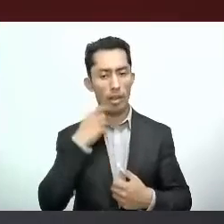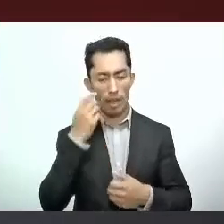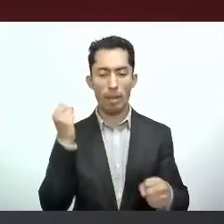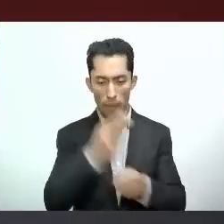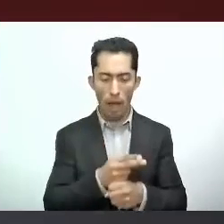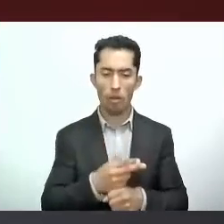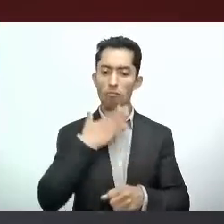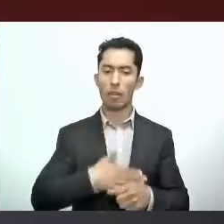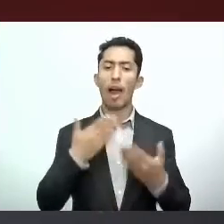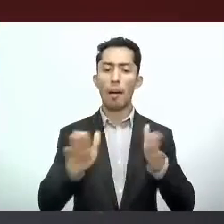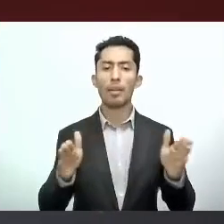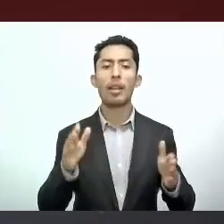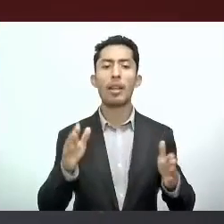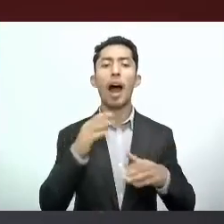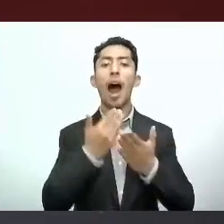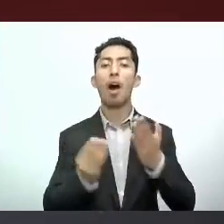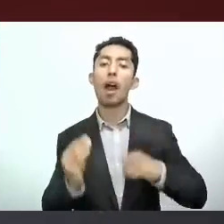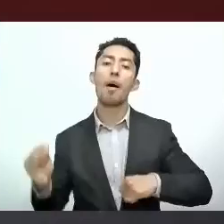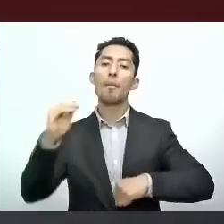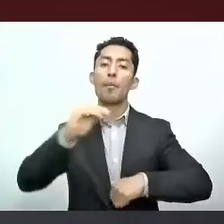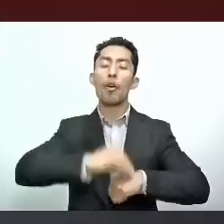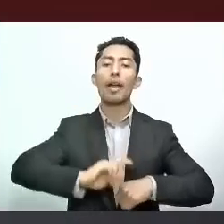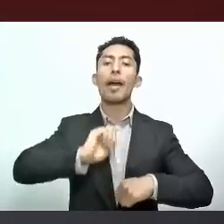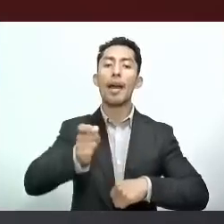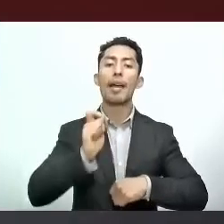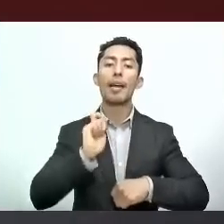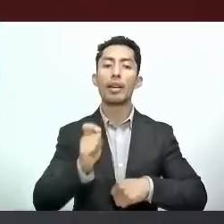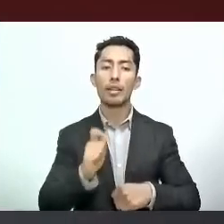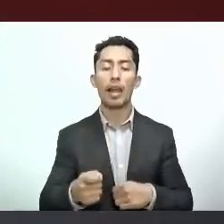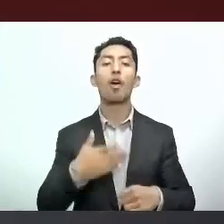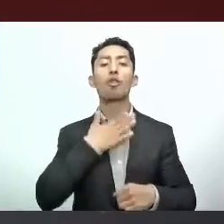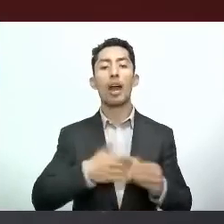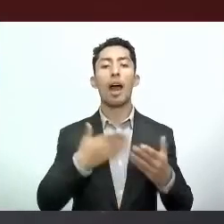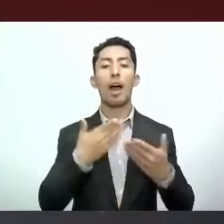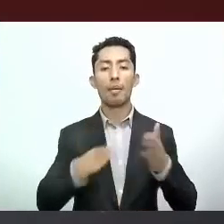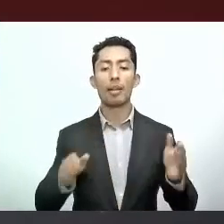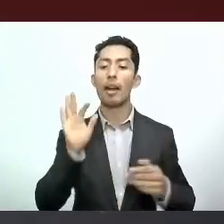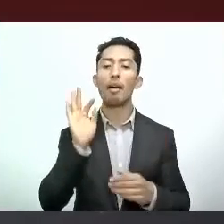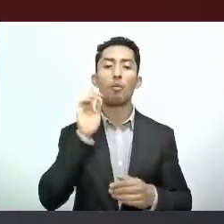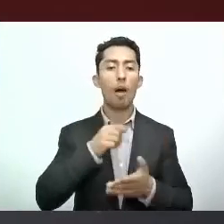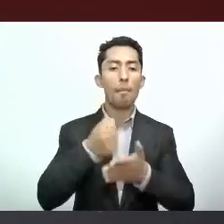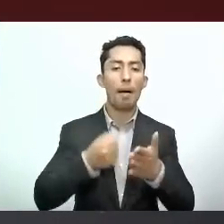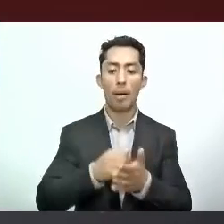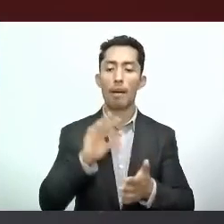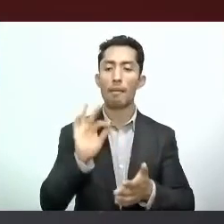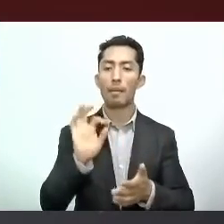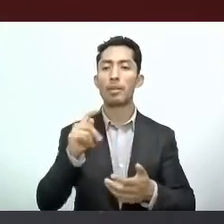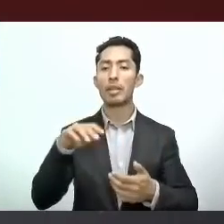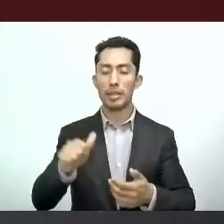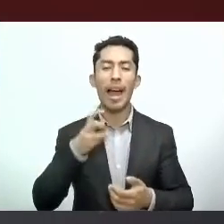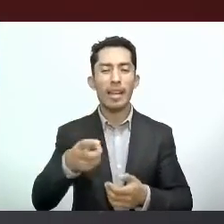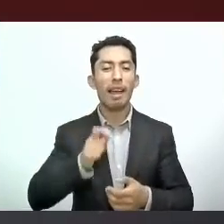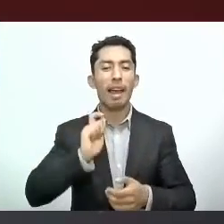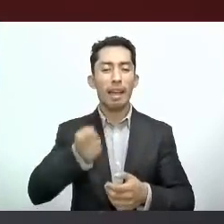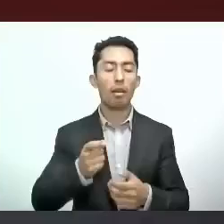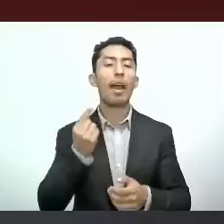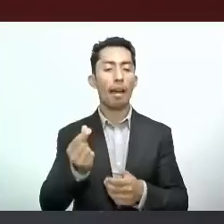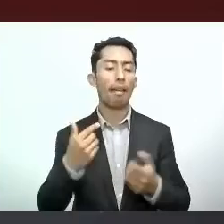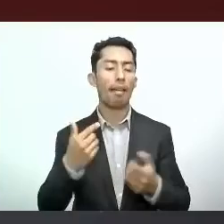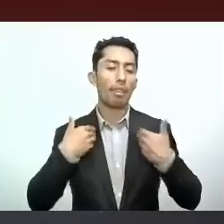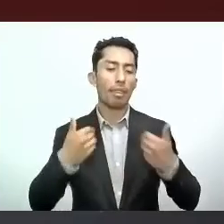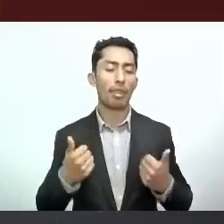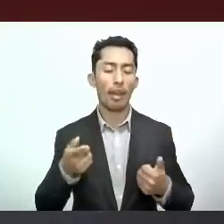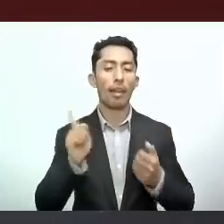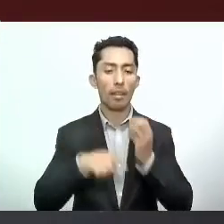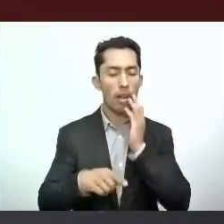le quisimos poner y adelantarnos y decir, esto es justicia abierta feminista, ese es el significado y así un poco hay que entenderlo y